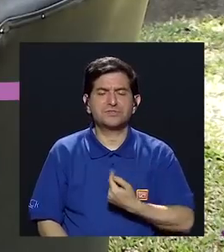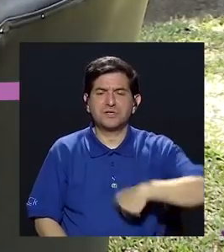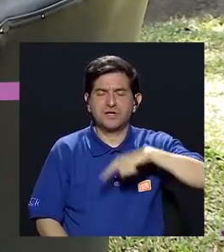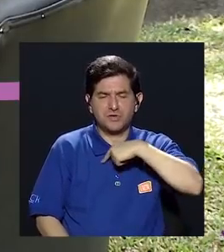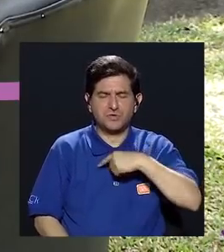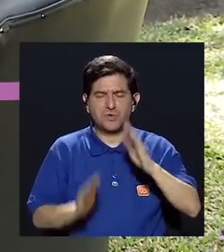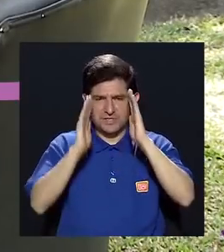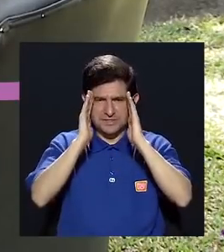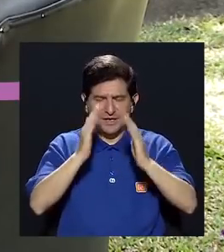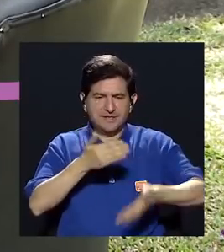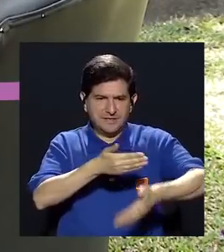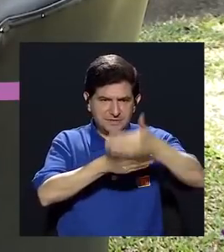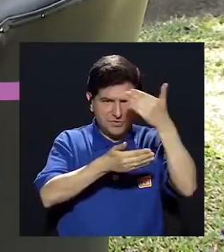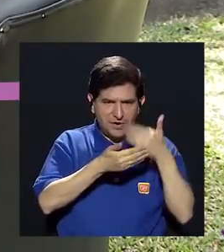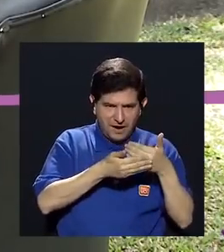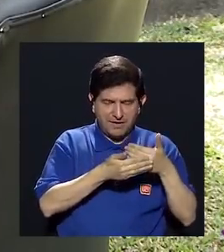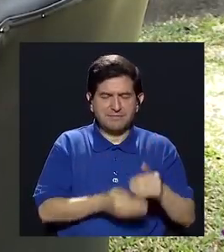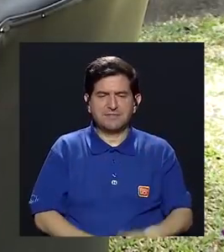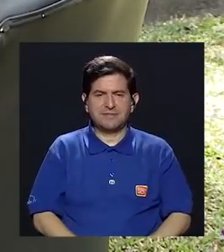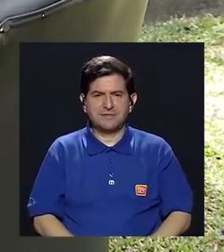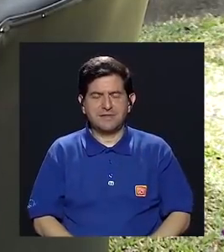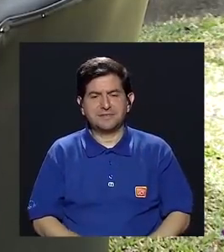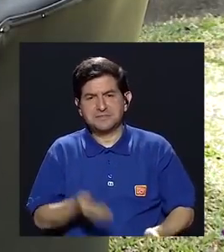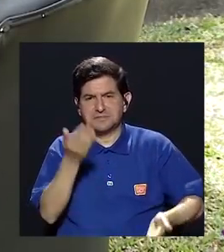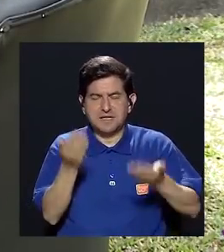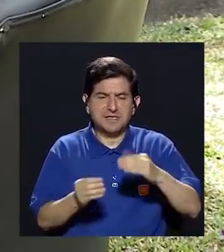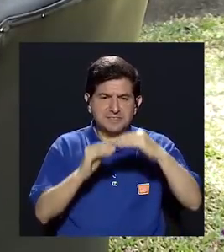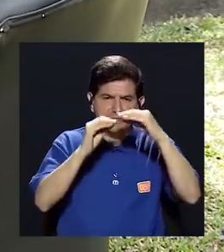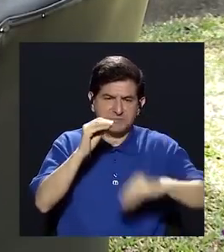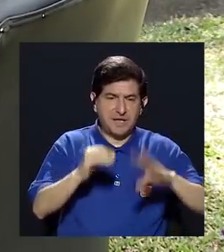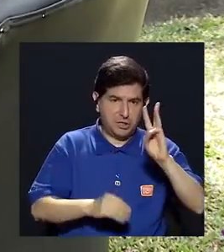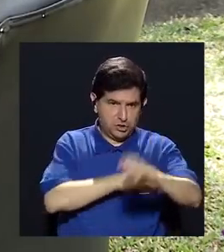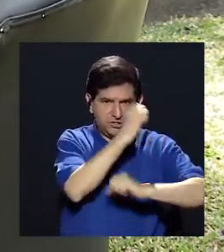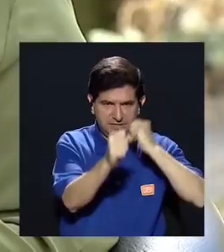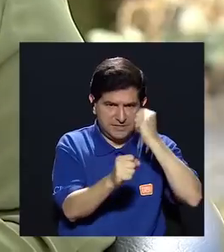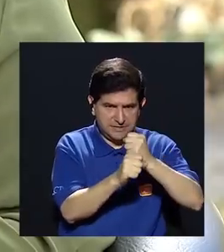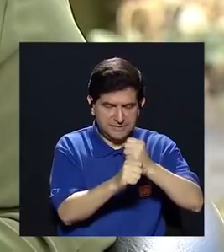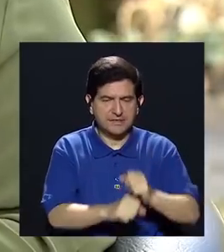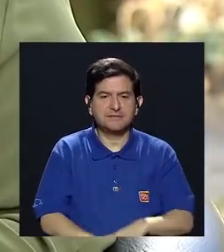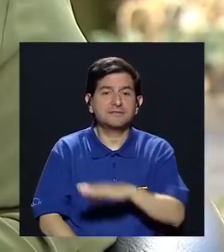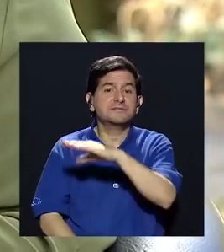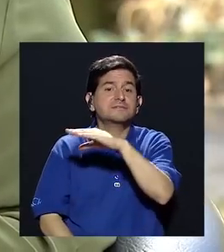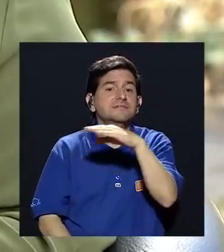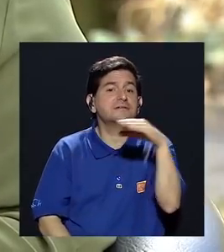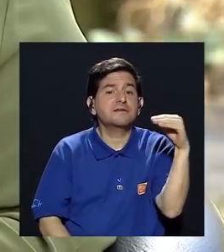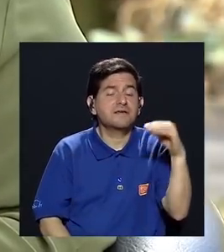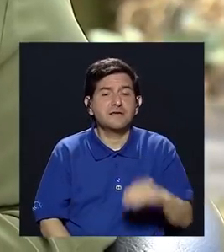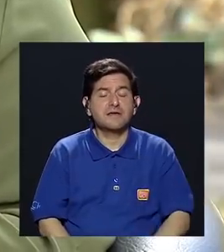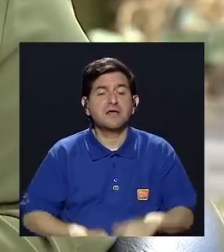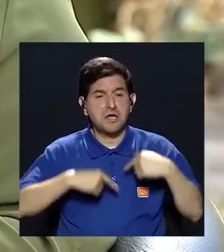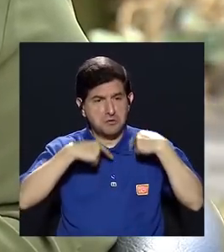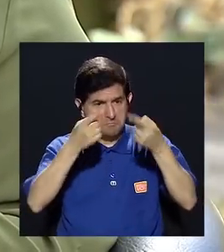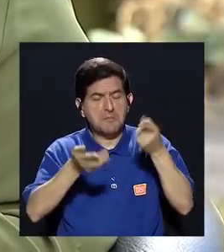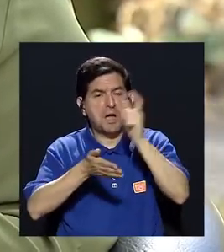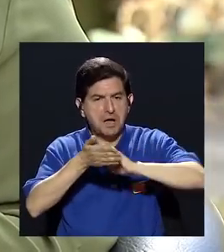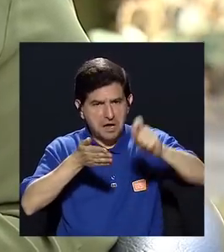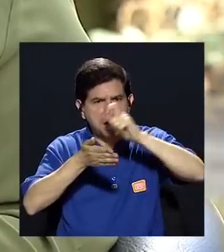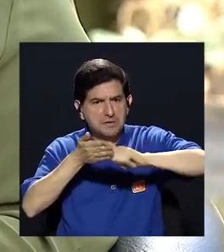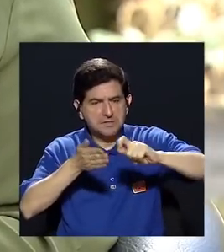clientes nuestros, por decirlo así, cuando eran pequeñitos, ¿verdad?, de menos de 6 años, y van a la